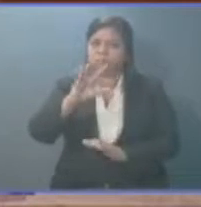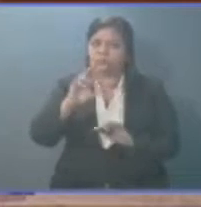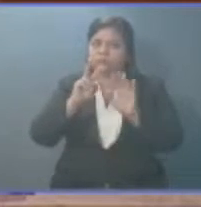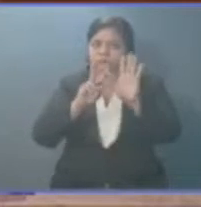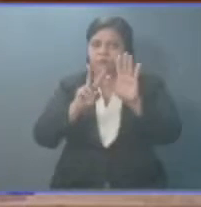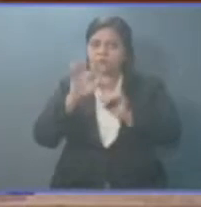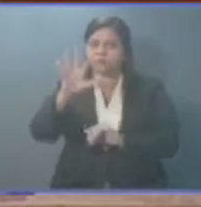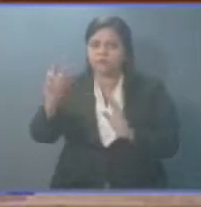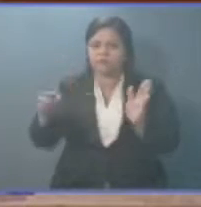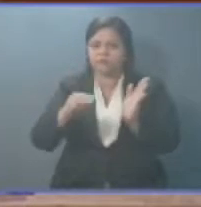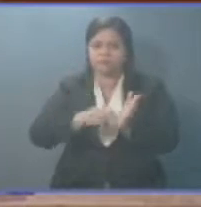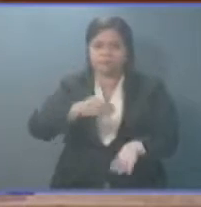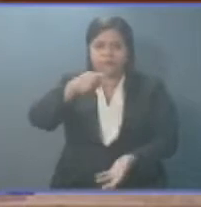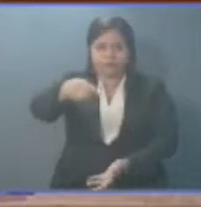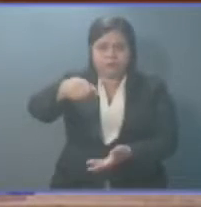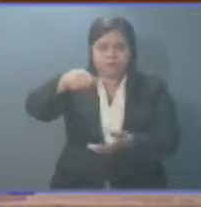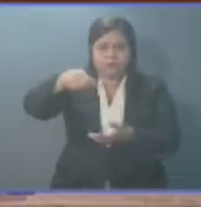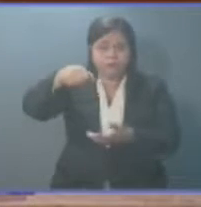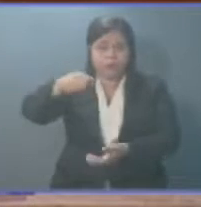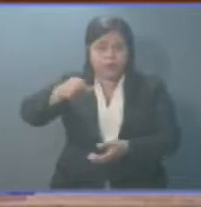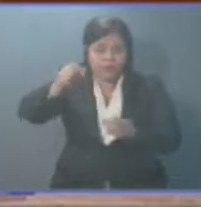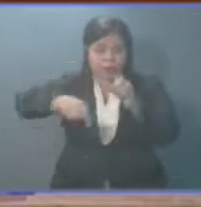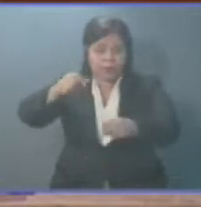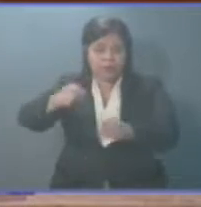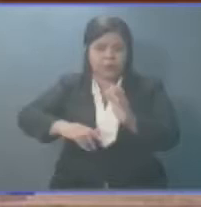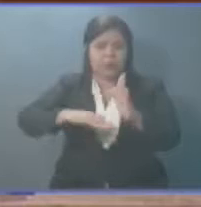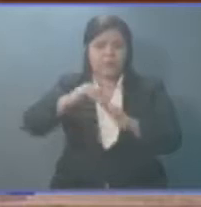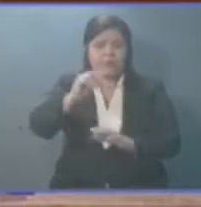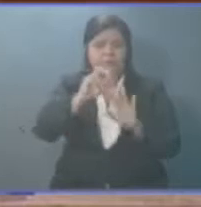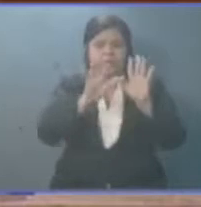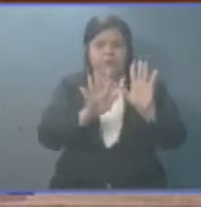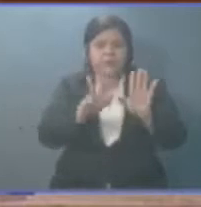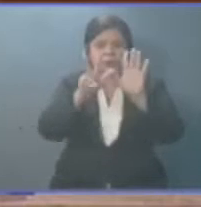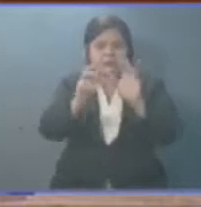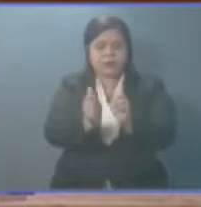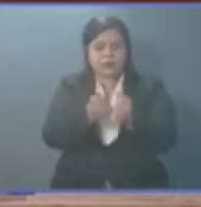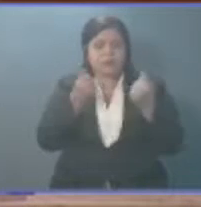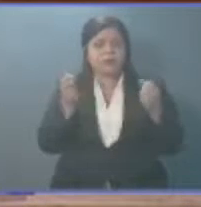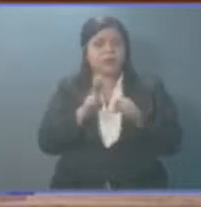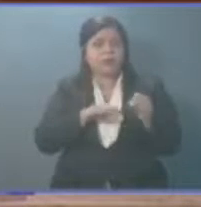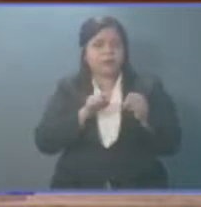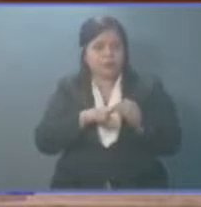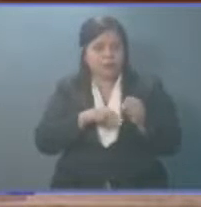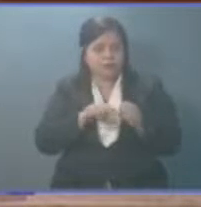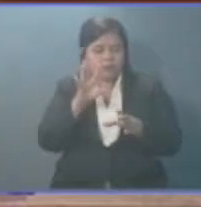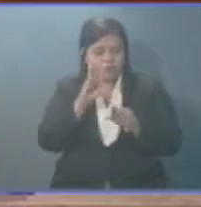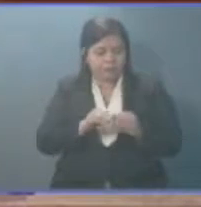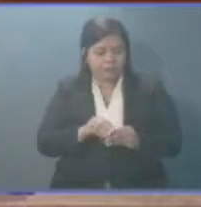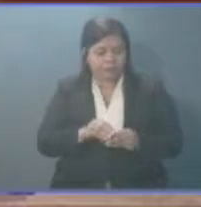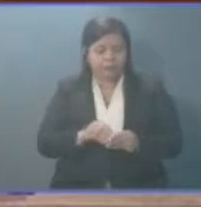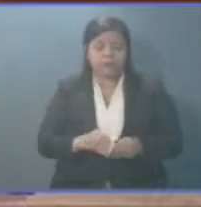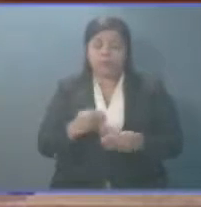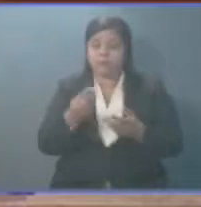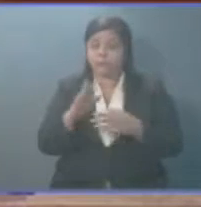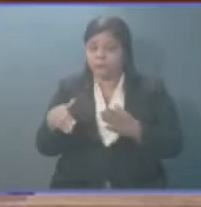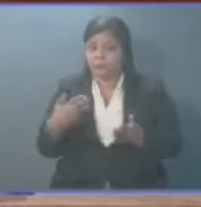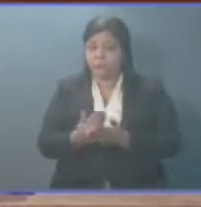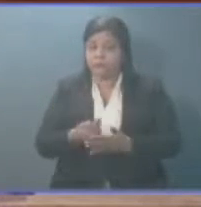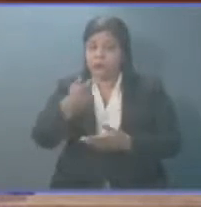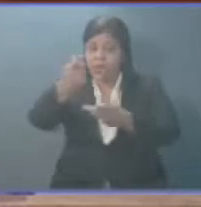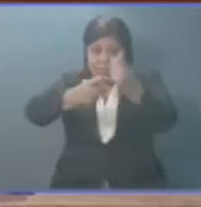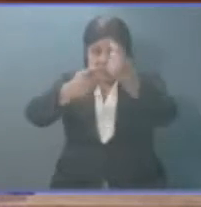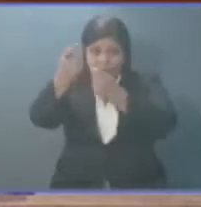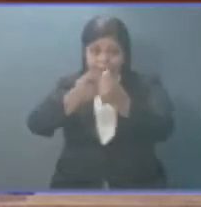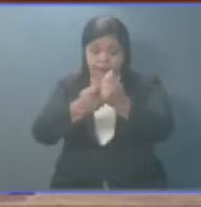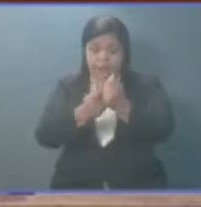575 mil paquetes agrícolas, una inversión superior a los 18 millones de dólares. En cuanto a la reactivación y desarrollo de la caficultura,